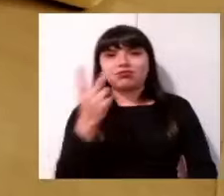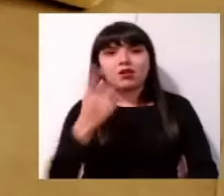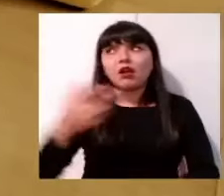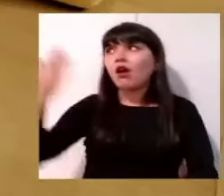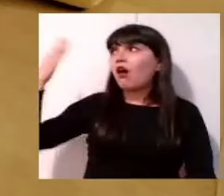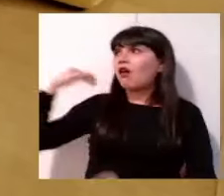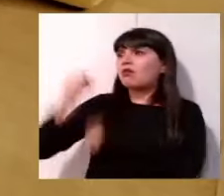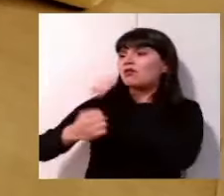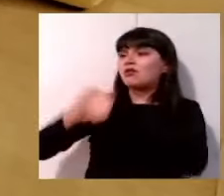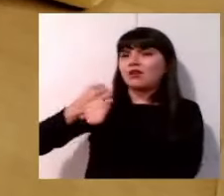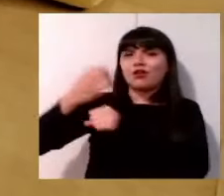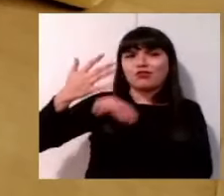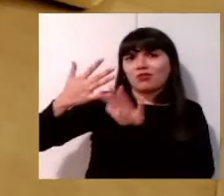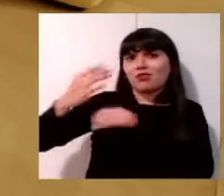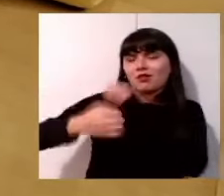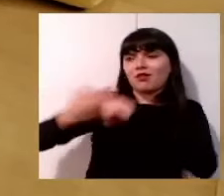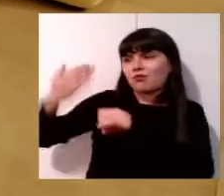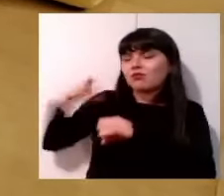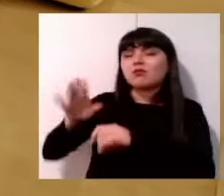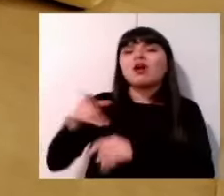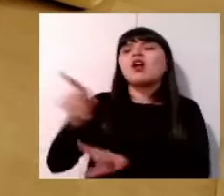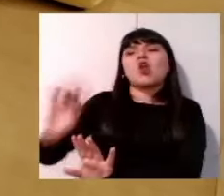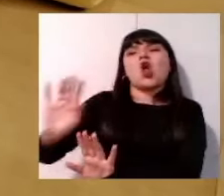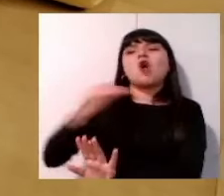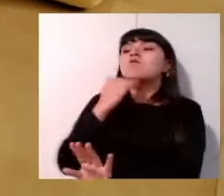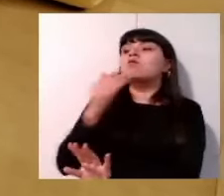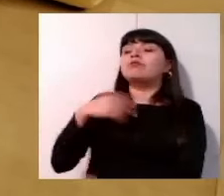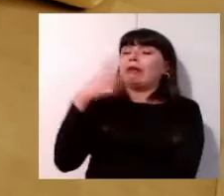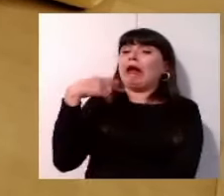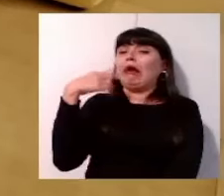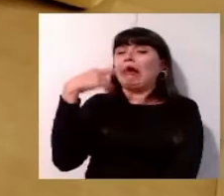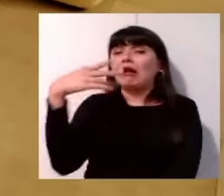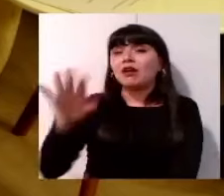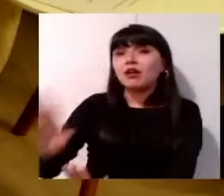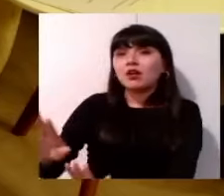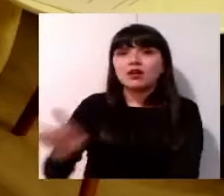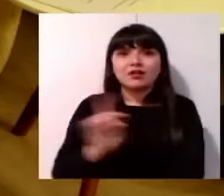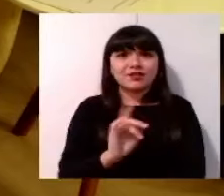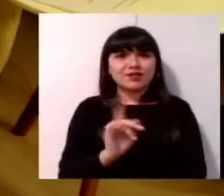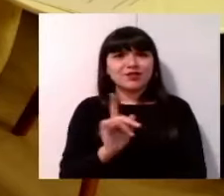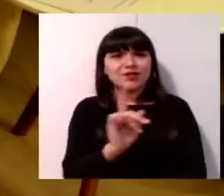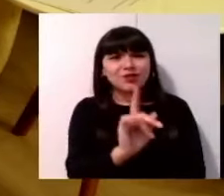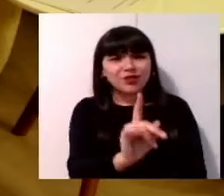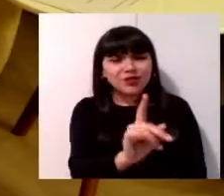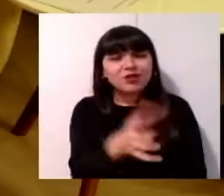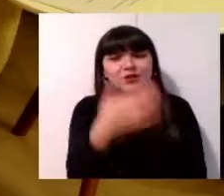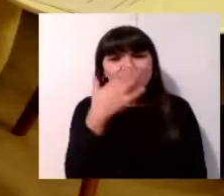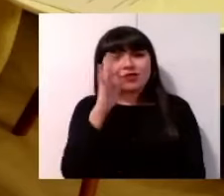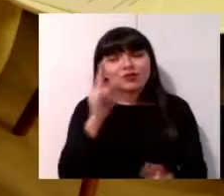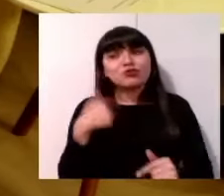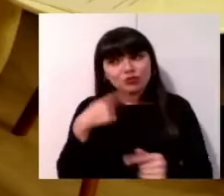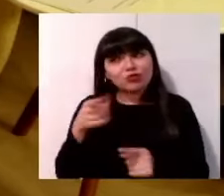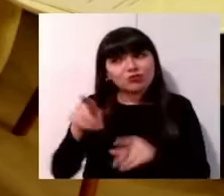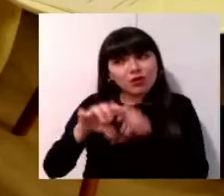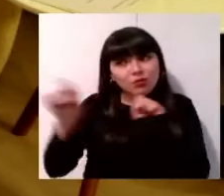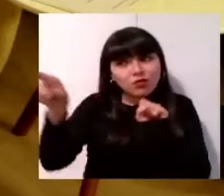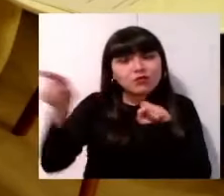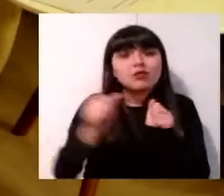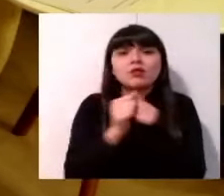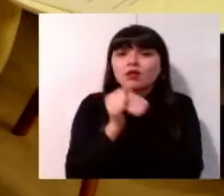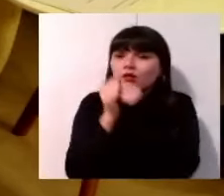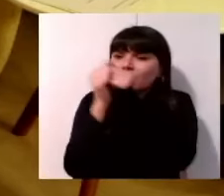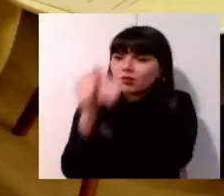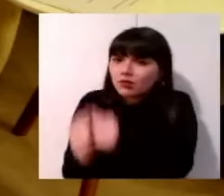ahora efectivamente yo soy partidaria de lo que tú dices, que no, pues que hay que tratar de acompañarlo y no hacerlo sufrir en el fondo.